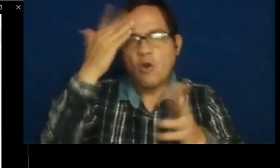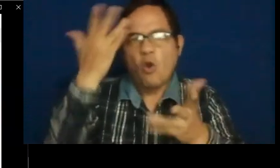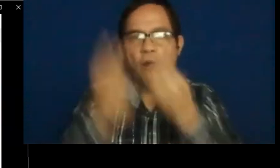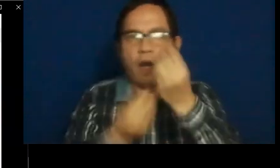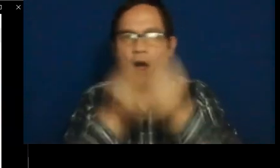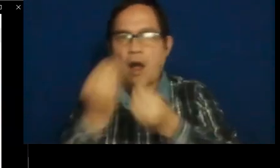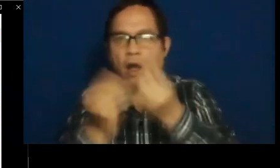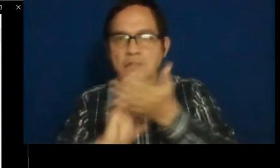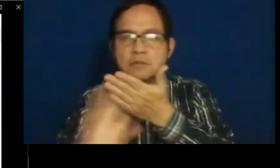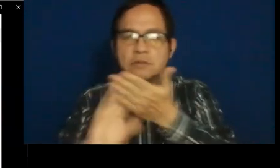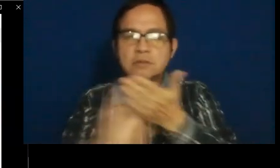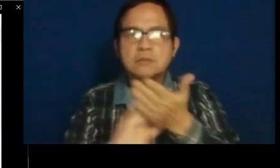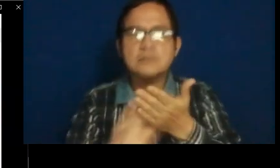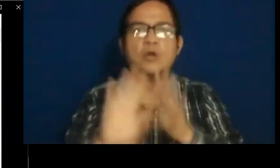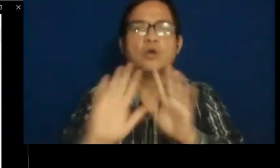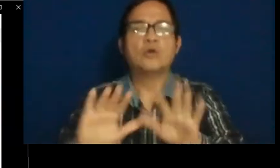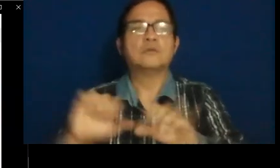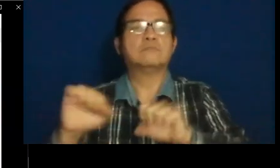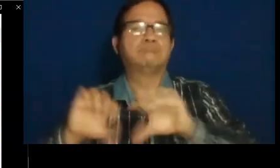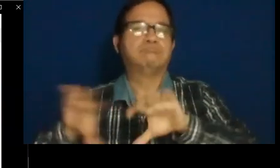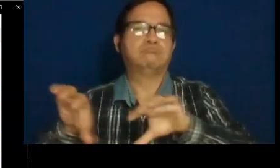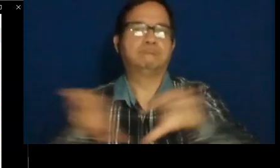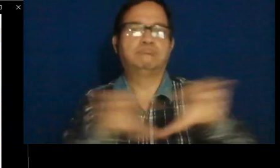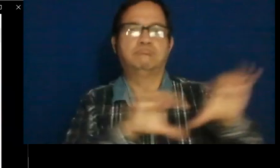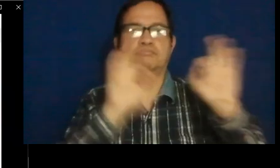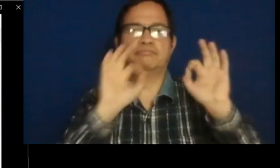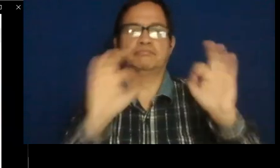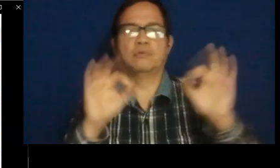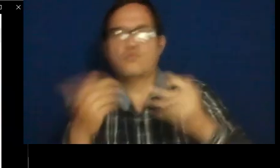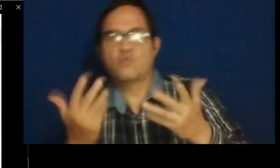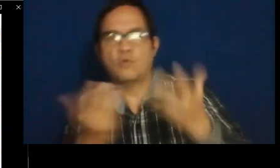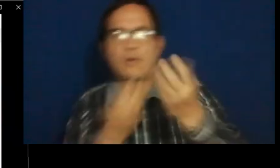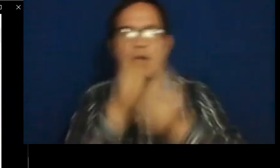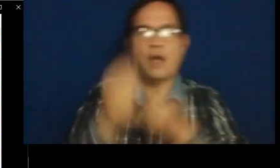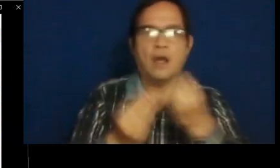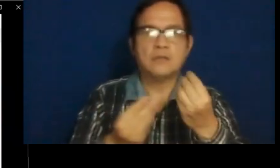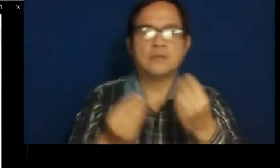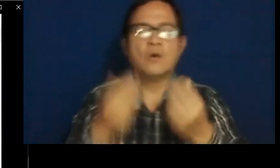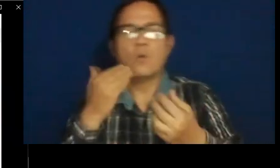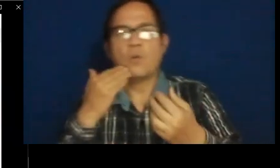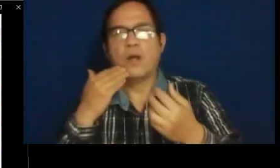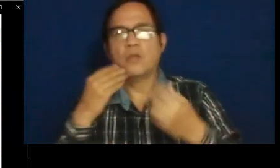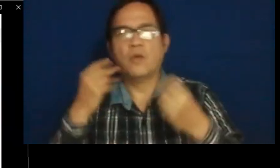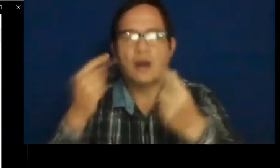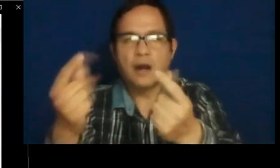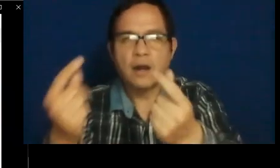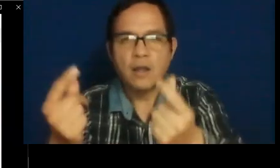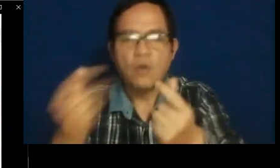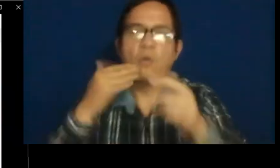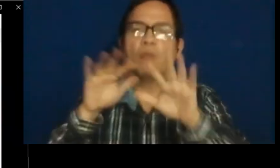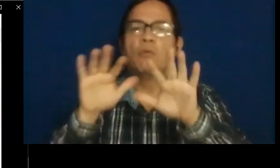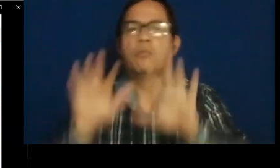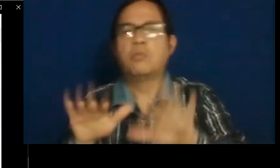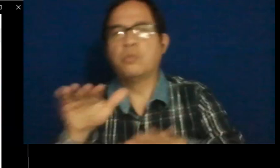comportamiento de los móviles que vamos a trabajar allí. Entonces, en qué momento se mueve más rápido, en qué momento se mueve más lento, si al cambiar de